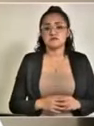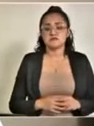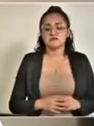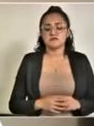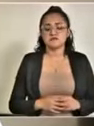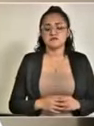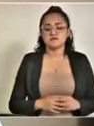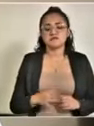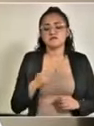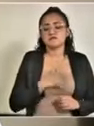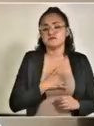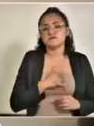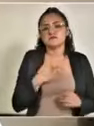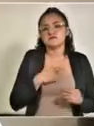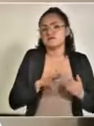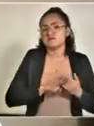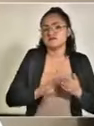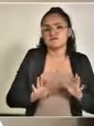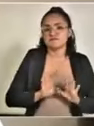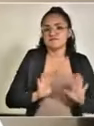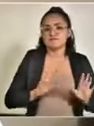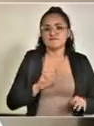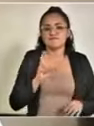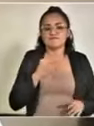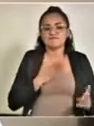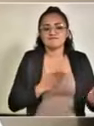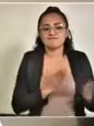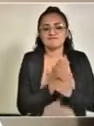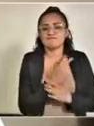Yo he sido ajeno a todo,